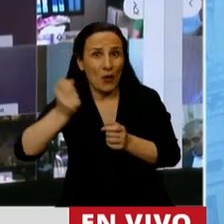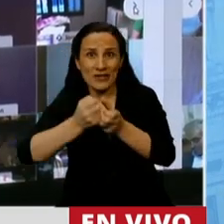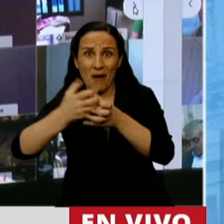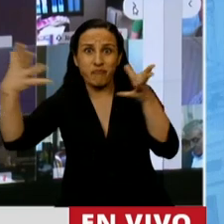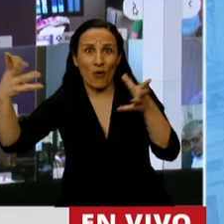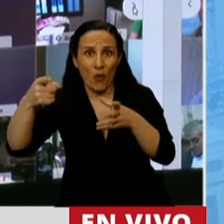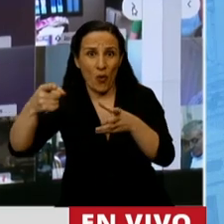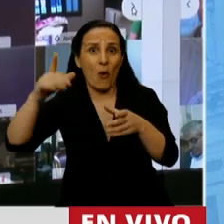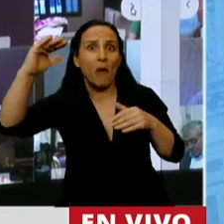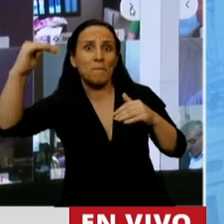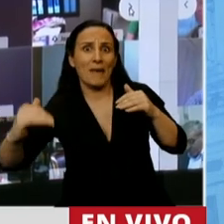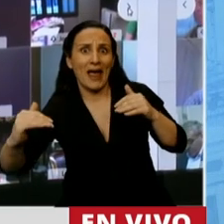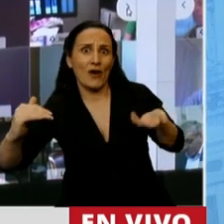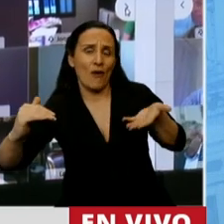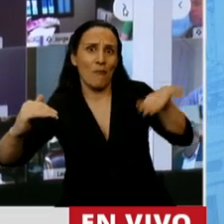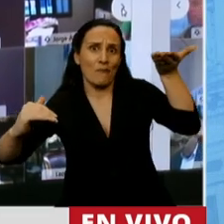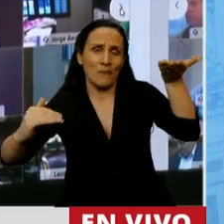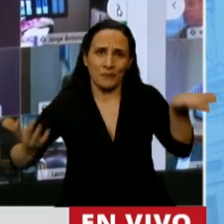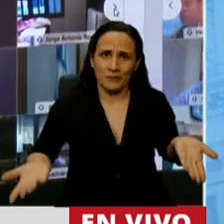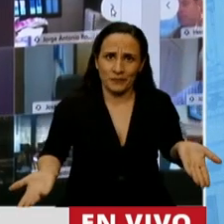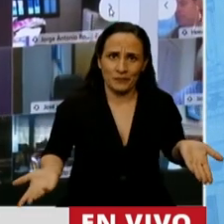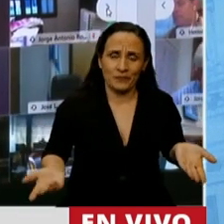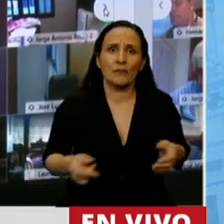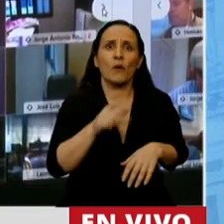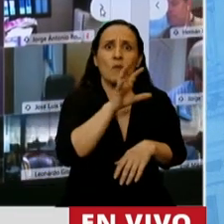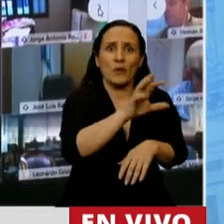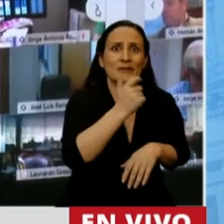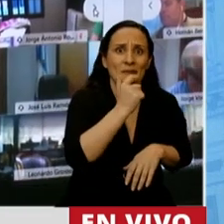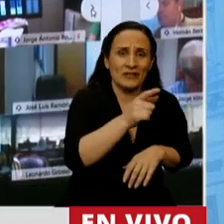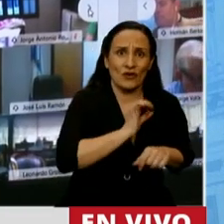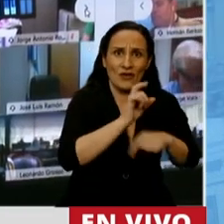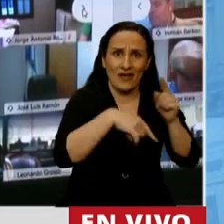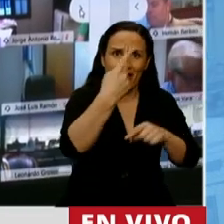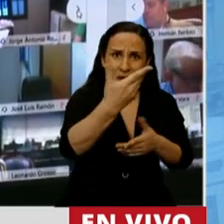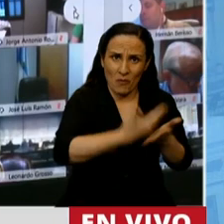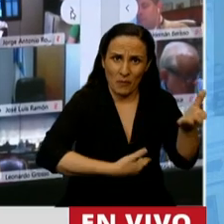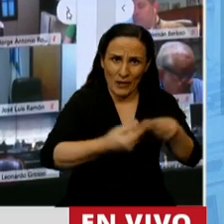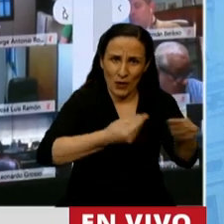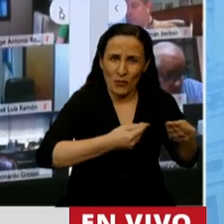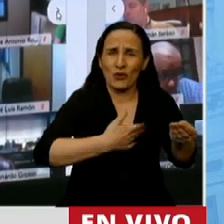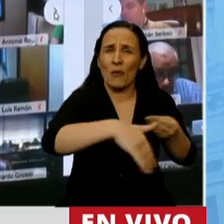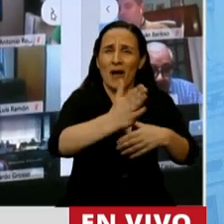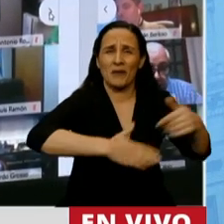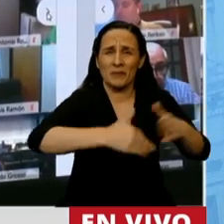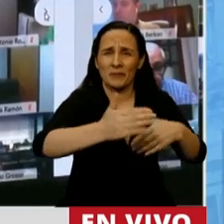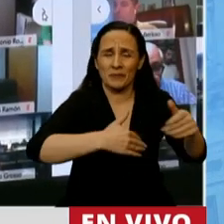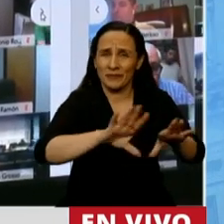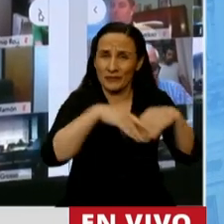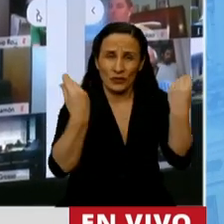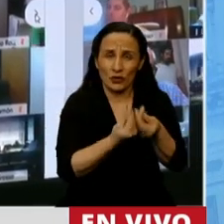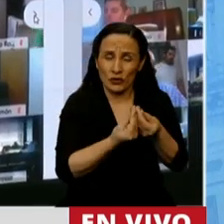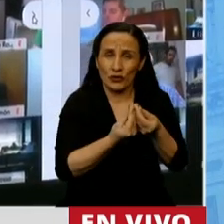población están recibiendo menos dinero. Mendoza, en el presupuesto 2021, tiene asignadas obras de infraestructura por un